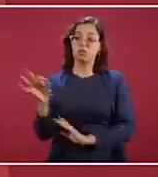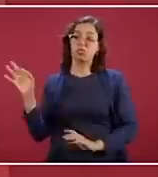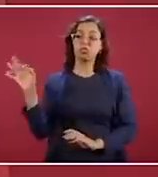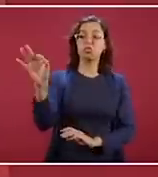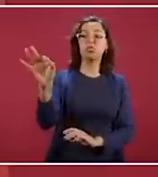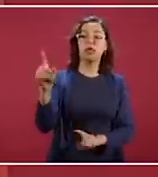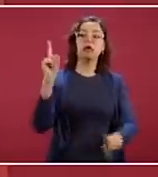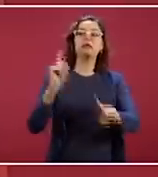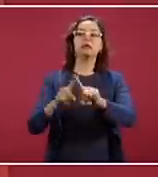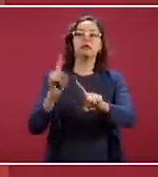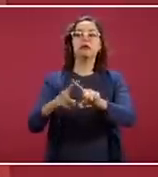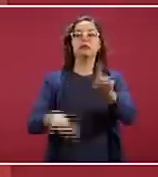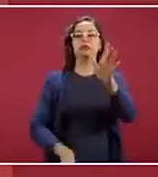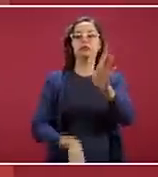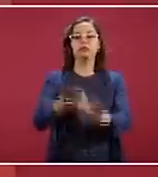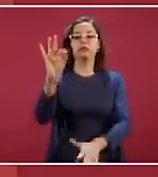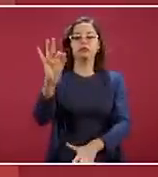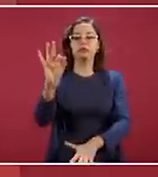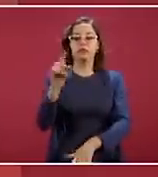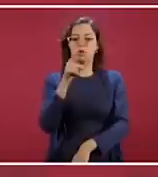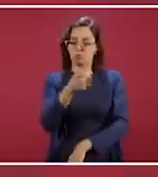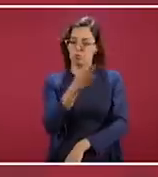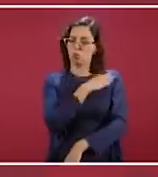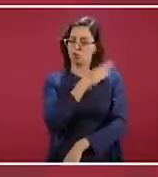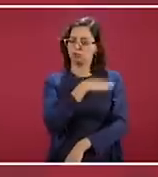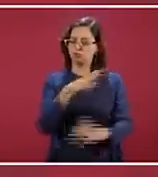de quién iba a ser el bueno.